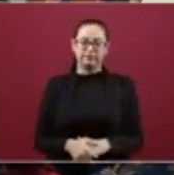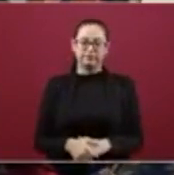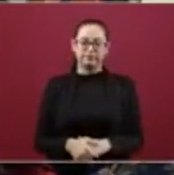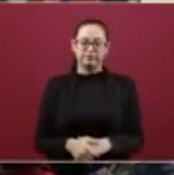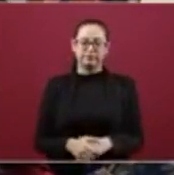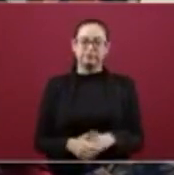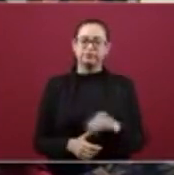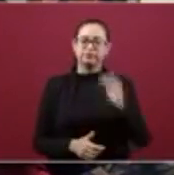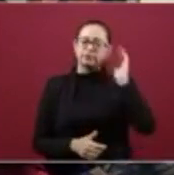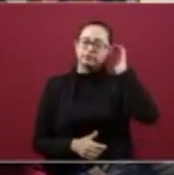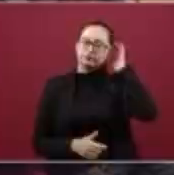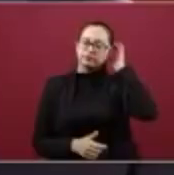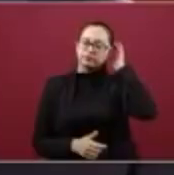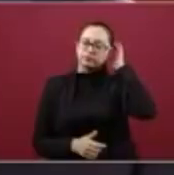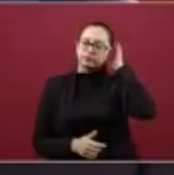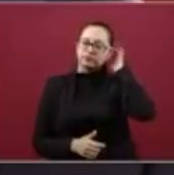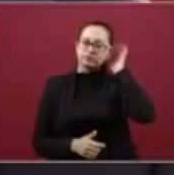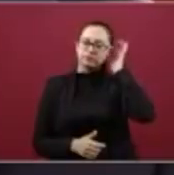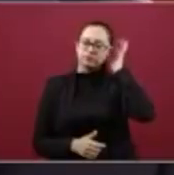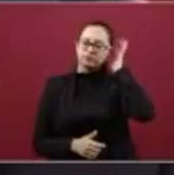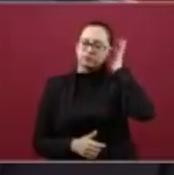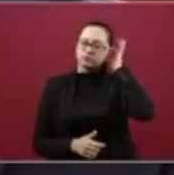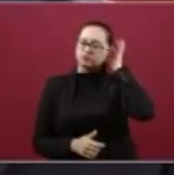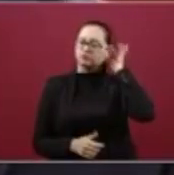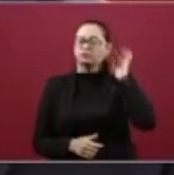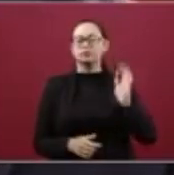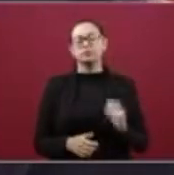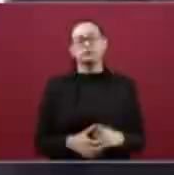Más bien, lo que queremos es